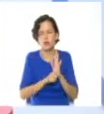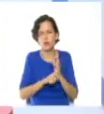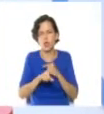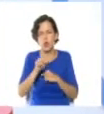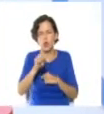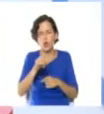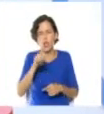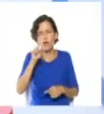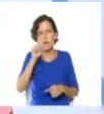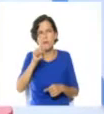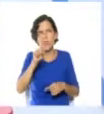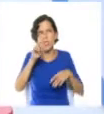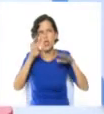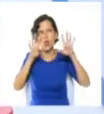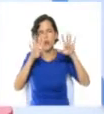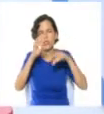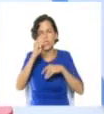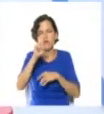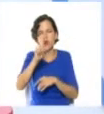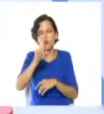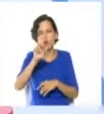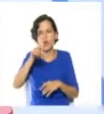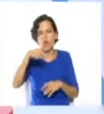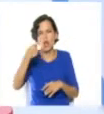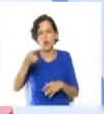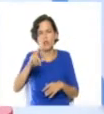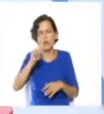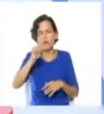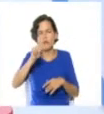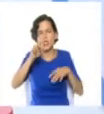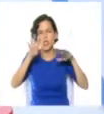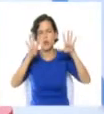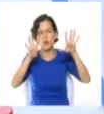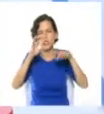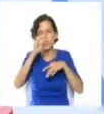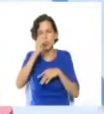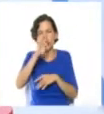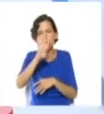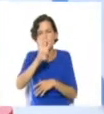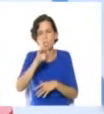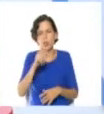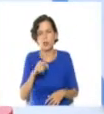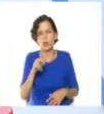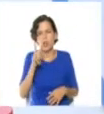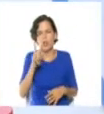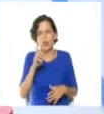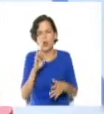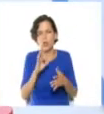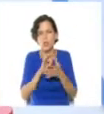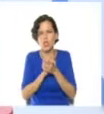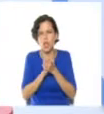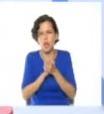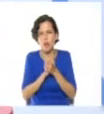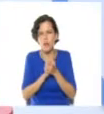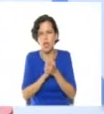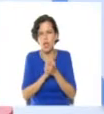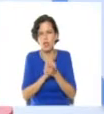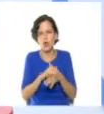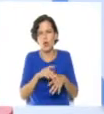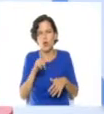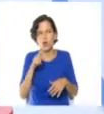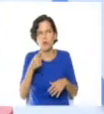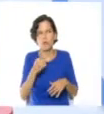en 1901 y la otra en 1904, ambas de la mano del presidente Cipriano